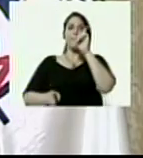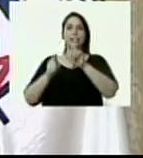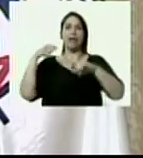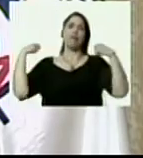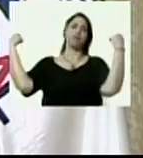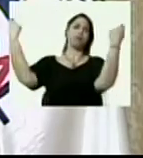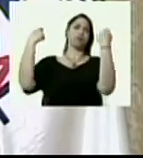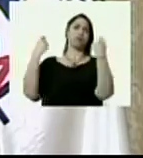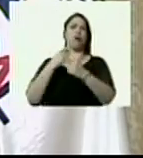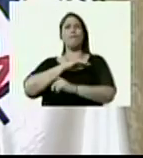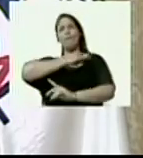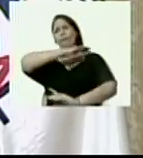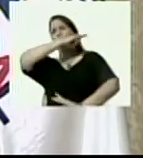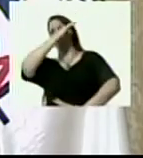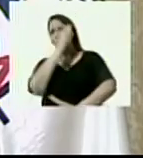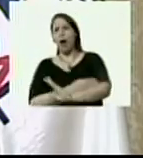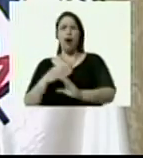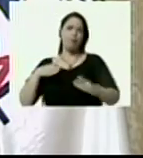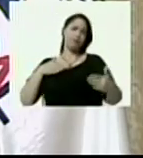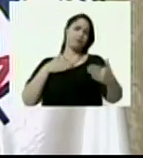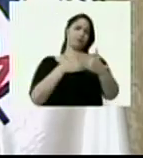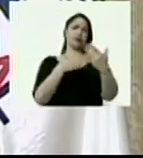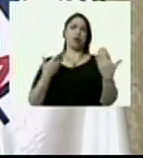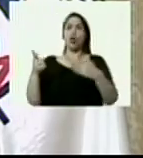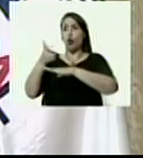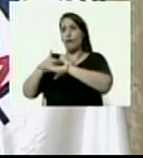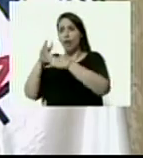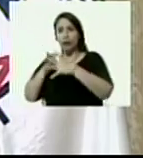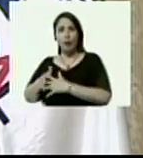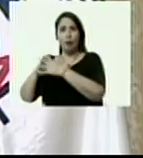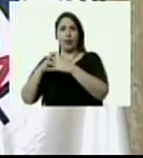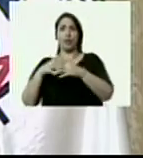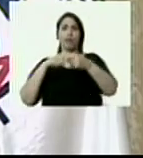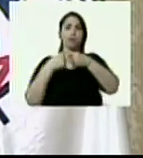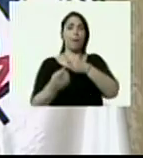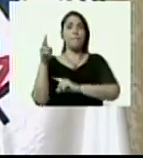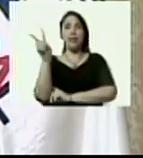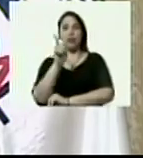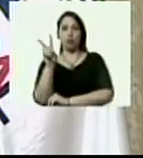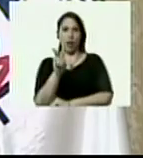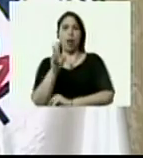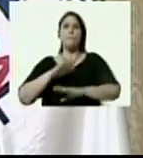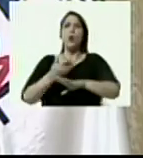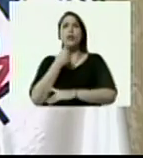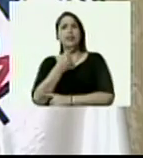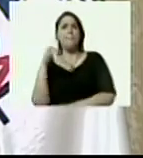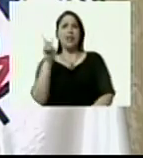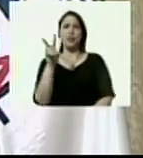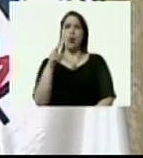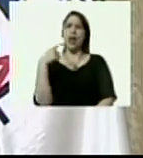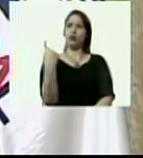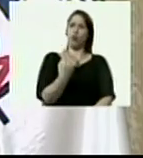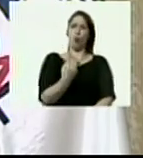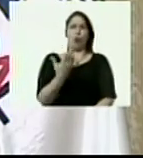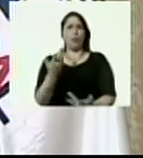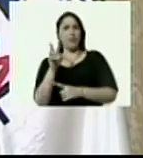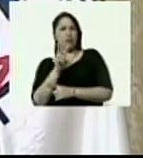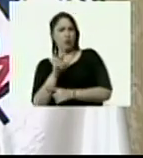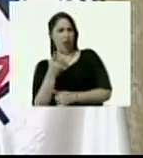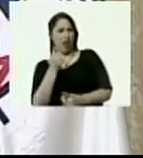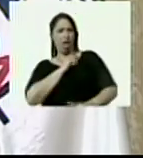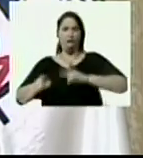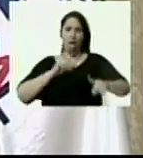voraz el gobierno de los eeuu por aislar a venezuela por decir que venezuela está sola que venezuela es una